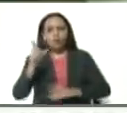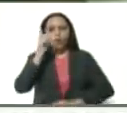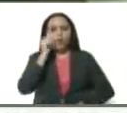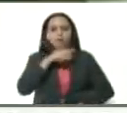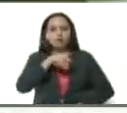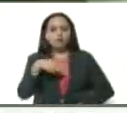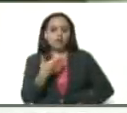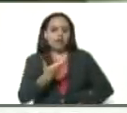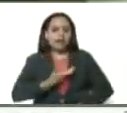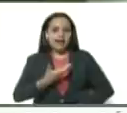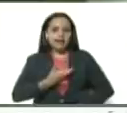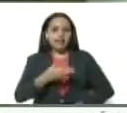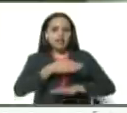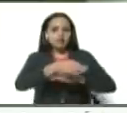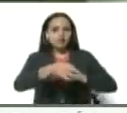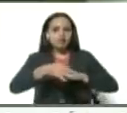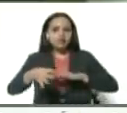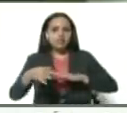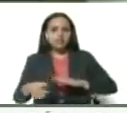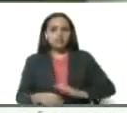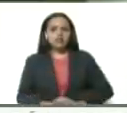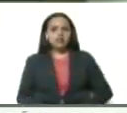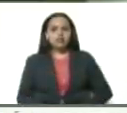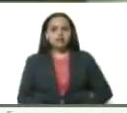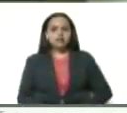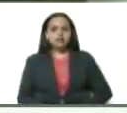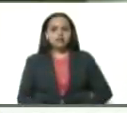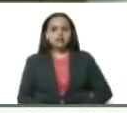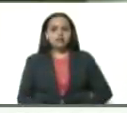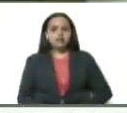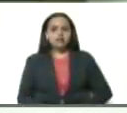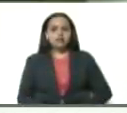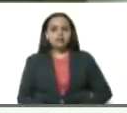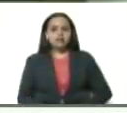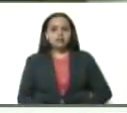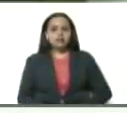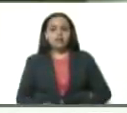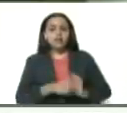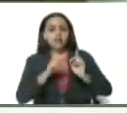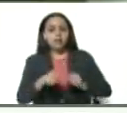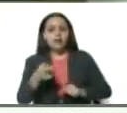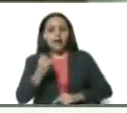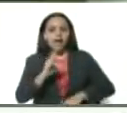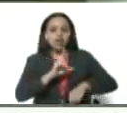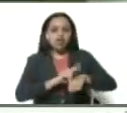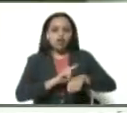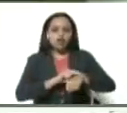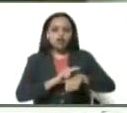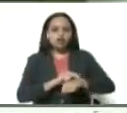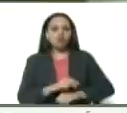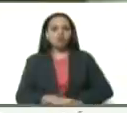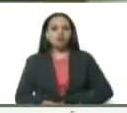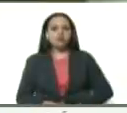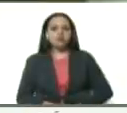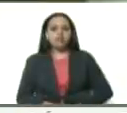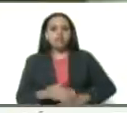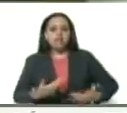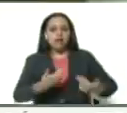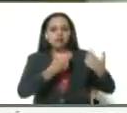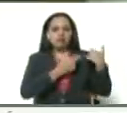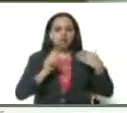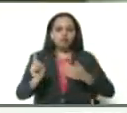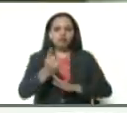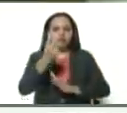nuestro alcalde del municipio Francisco de Miranda. También está el doctor Rainer Rondón, autoridad única de